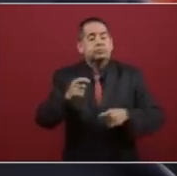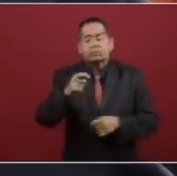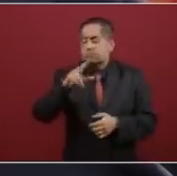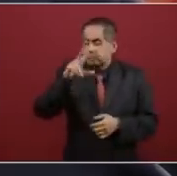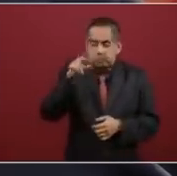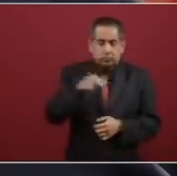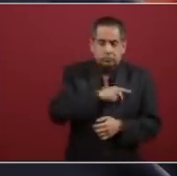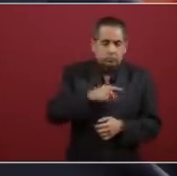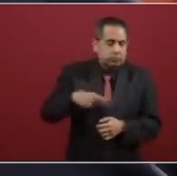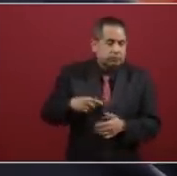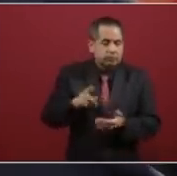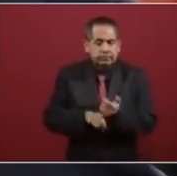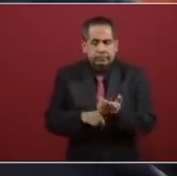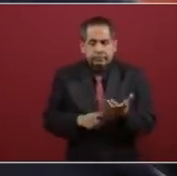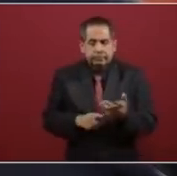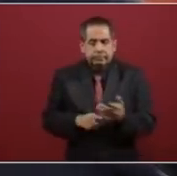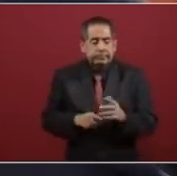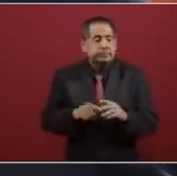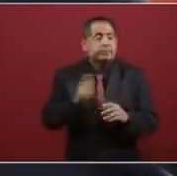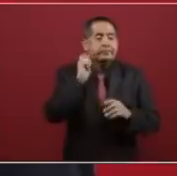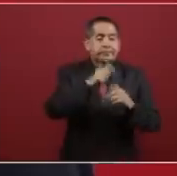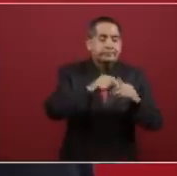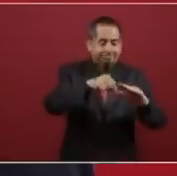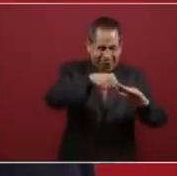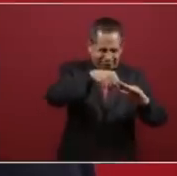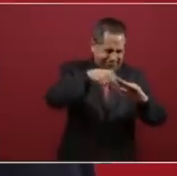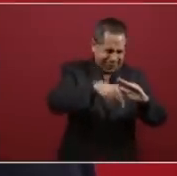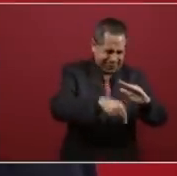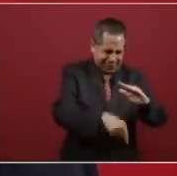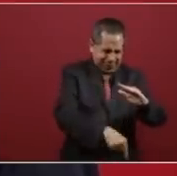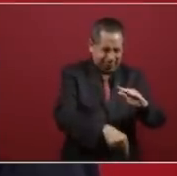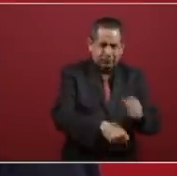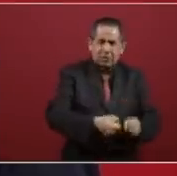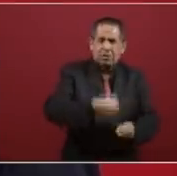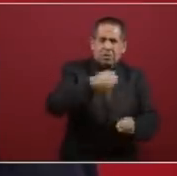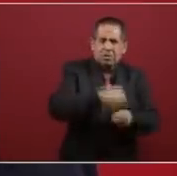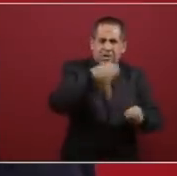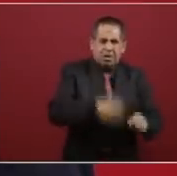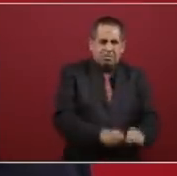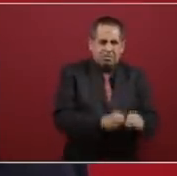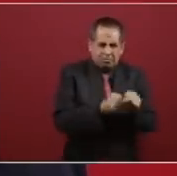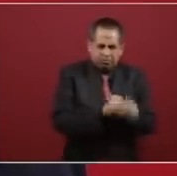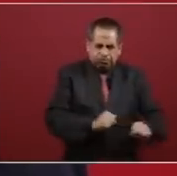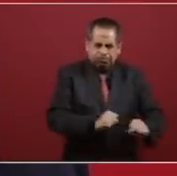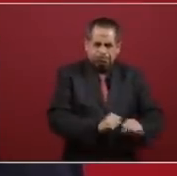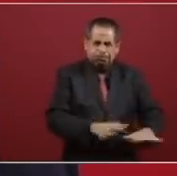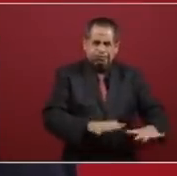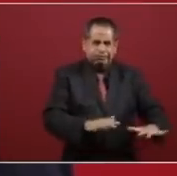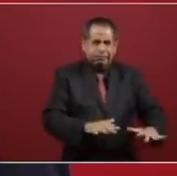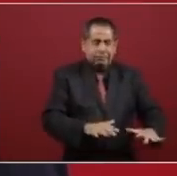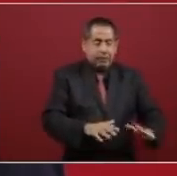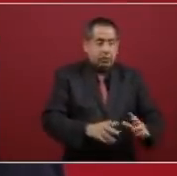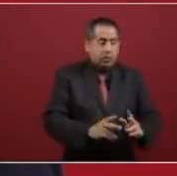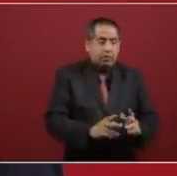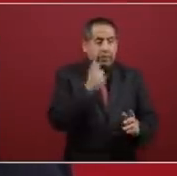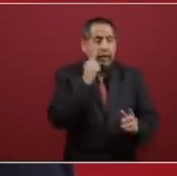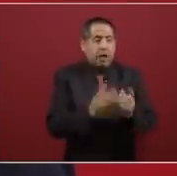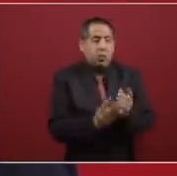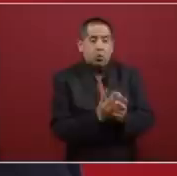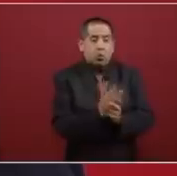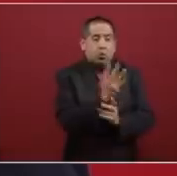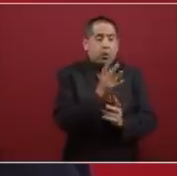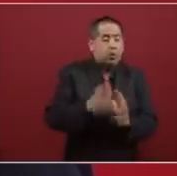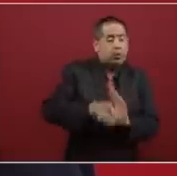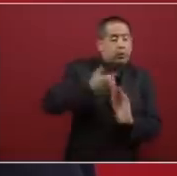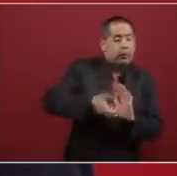permitir prácticas de fracking en la explotación de gas, de petróleo. Esto también es protección del